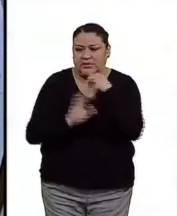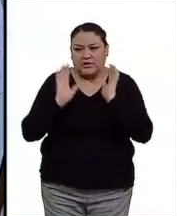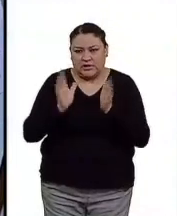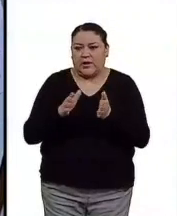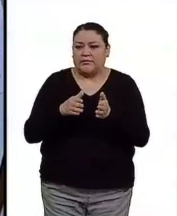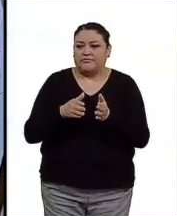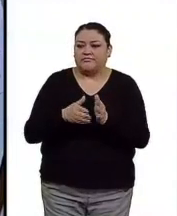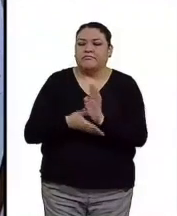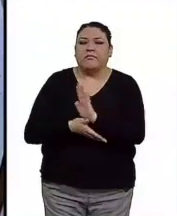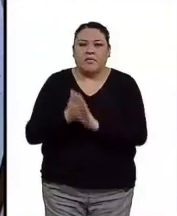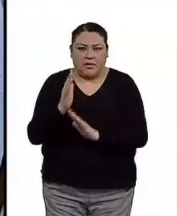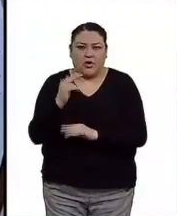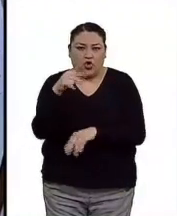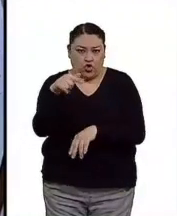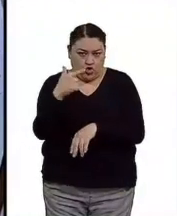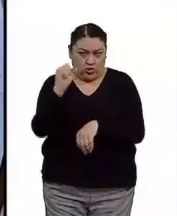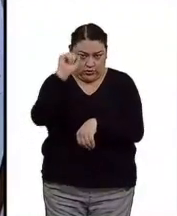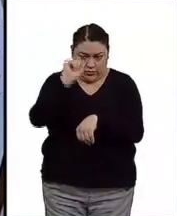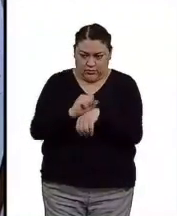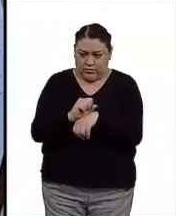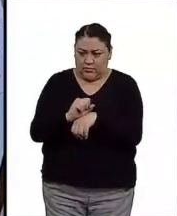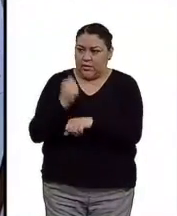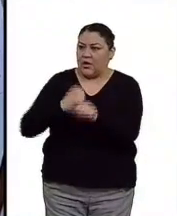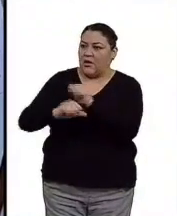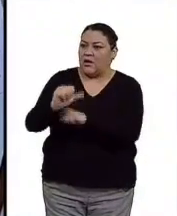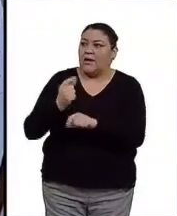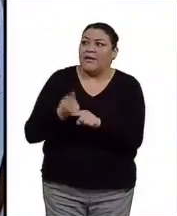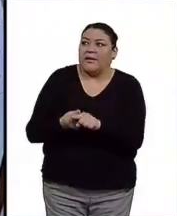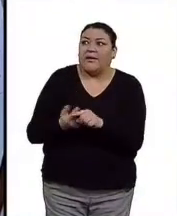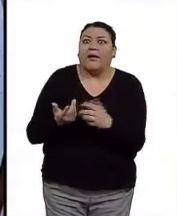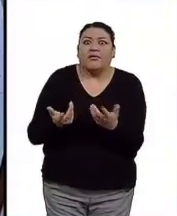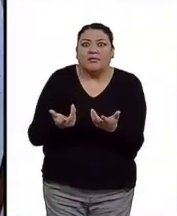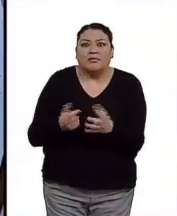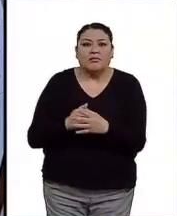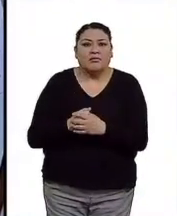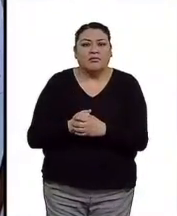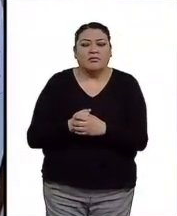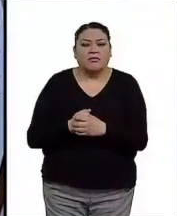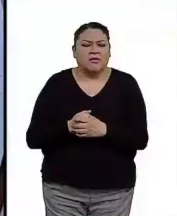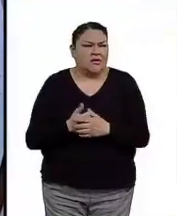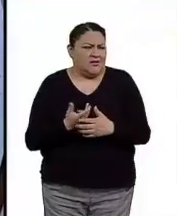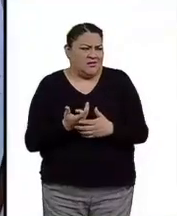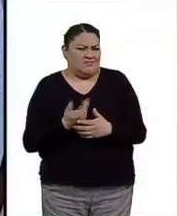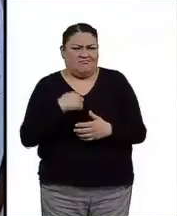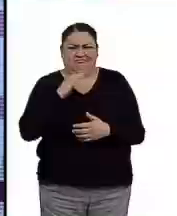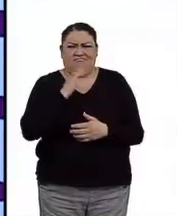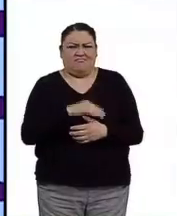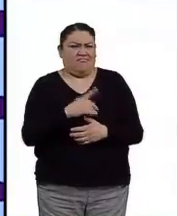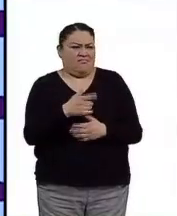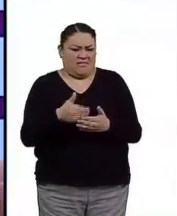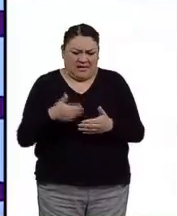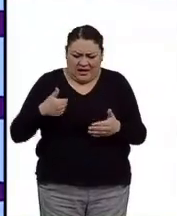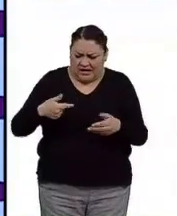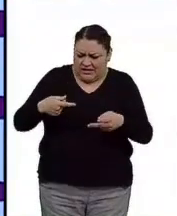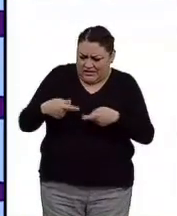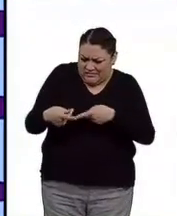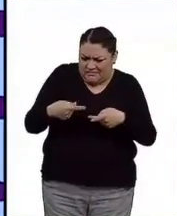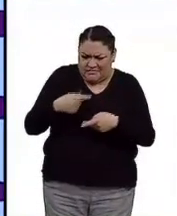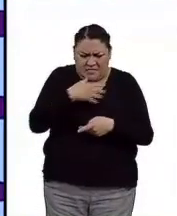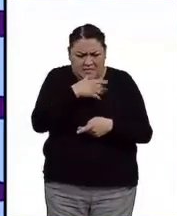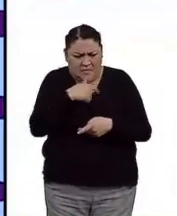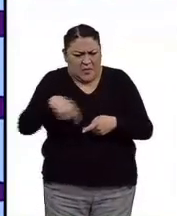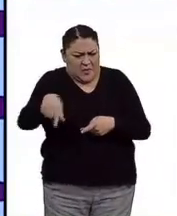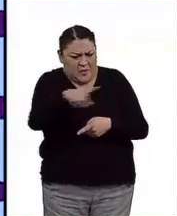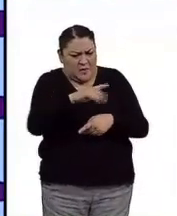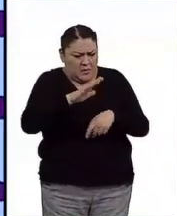12 semanas? A mí me parece absurdo pensar que no nos podemos organizar, que no se puede planear de una manera dentro del centro